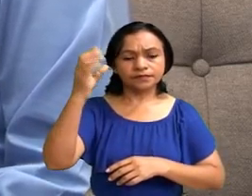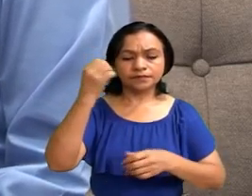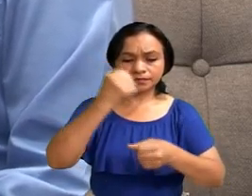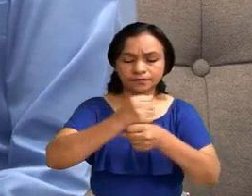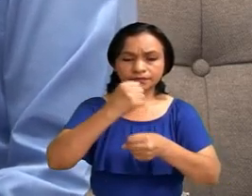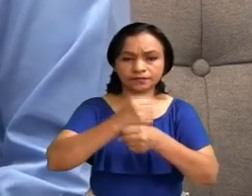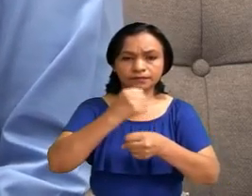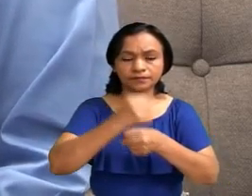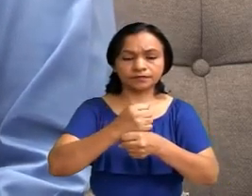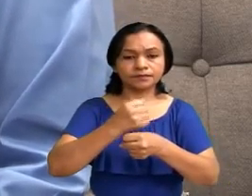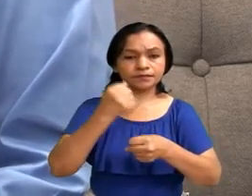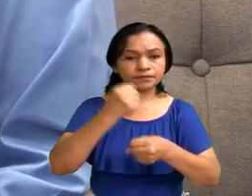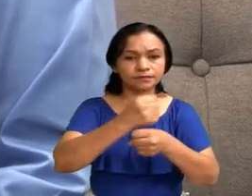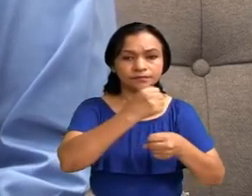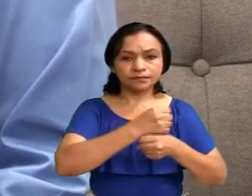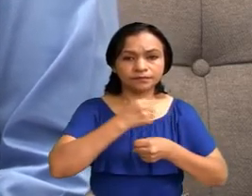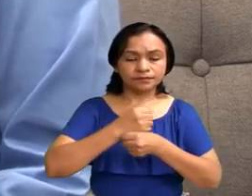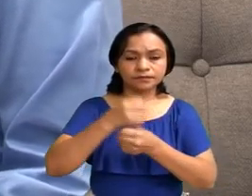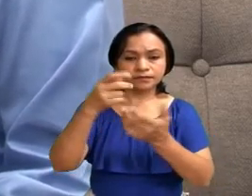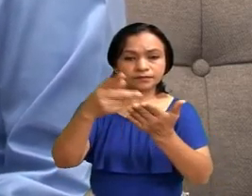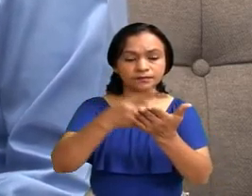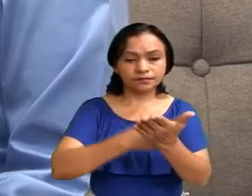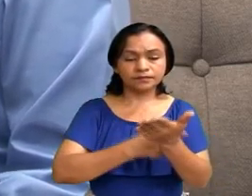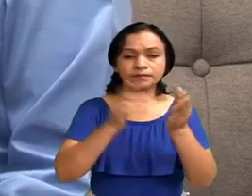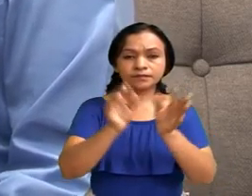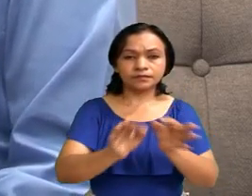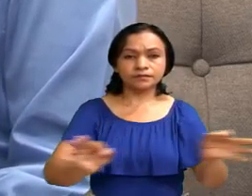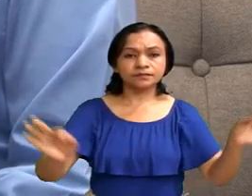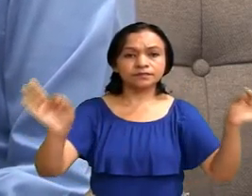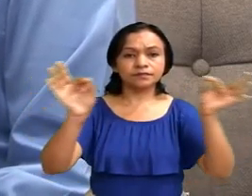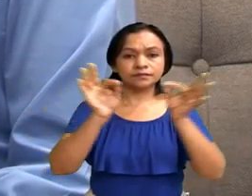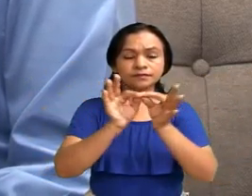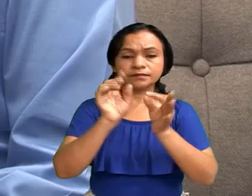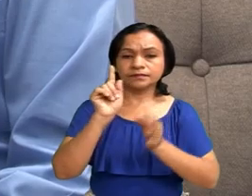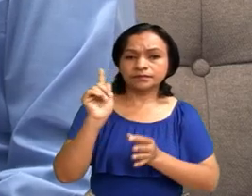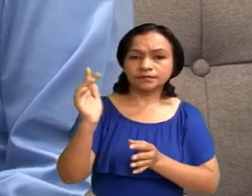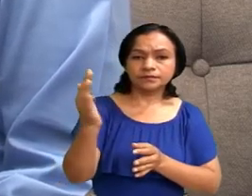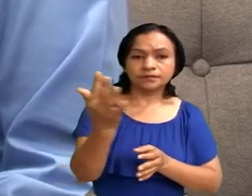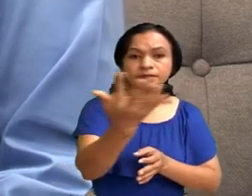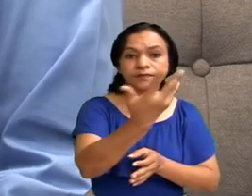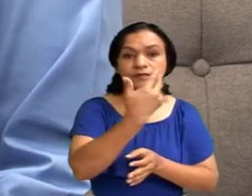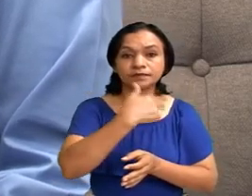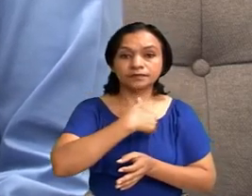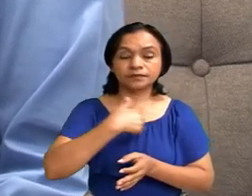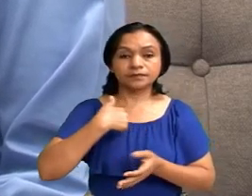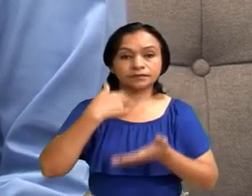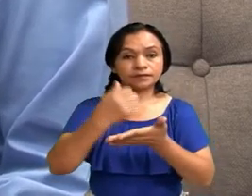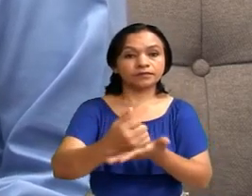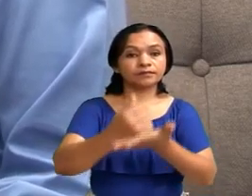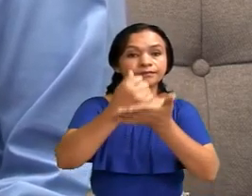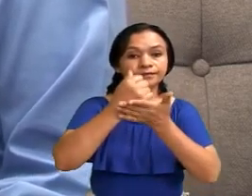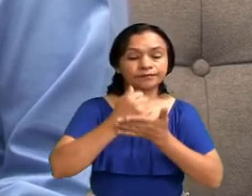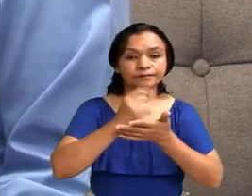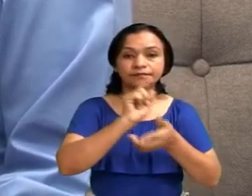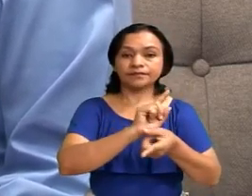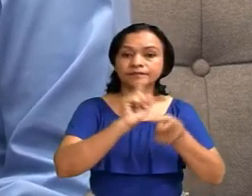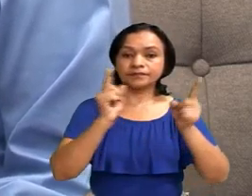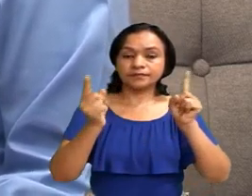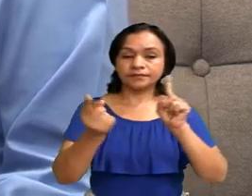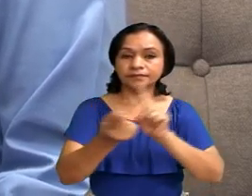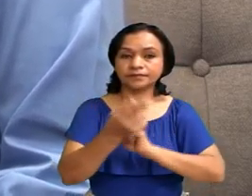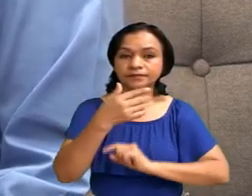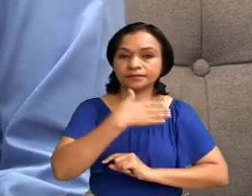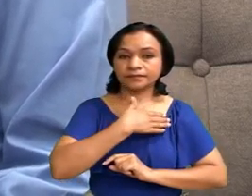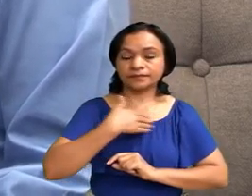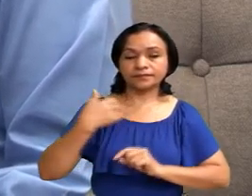trabajado y de estar trabajando en este proyecto tan importante, a todos nosotros nos ha ayudado a cambiar, a mejorar